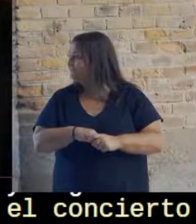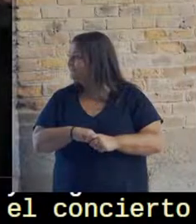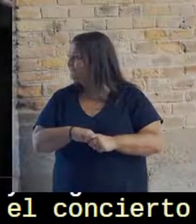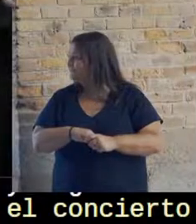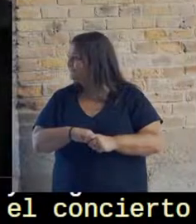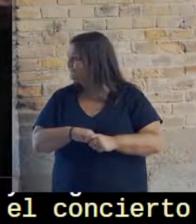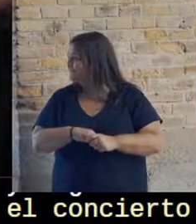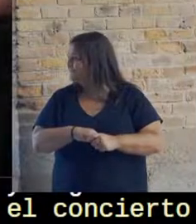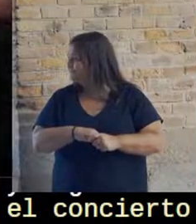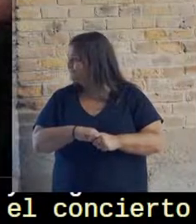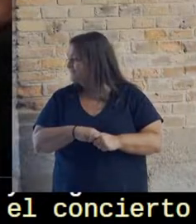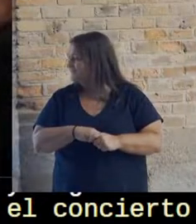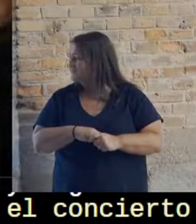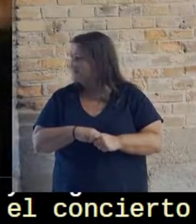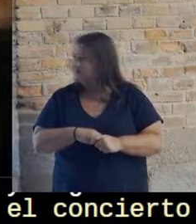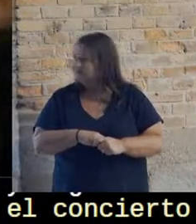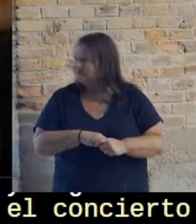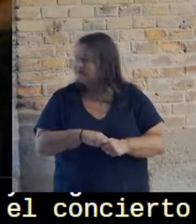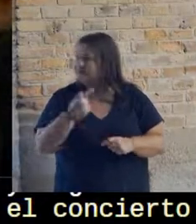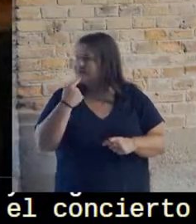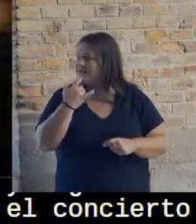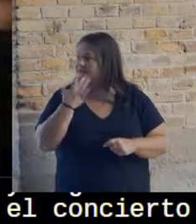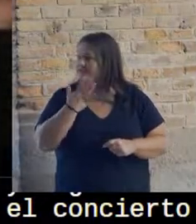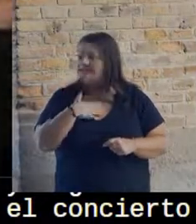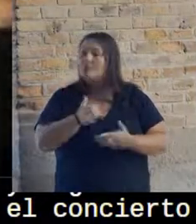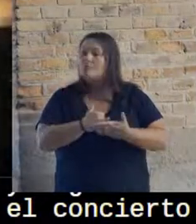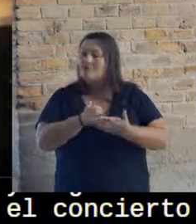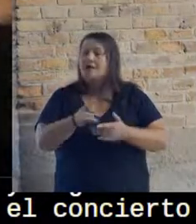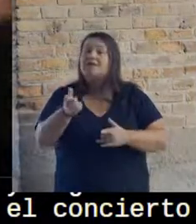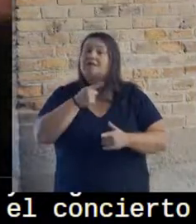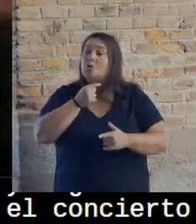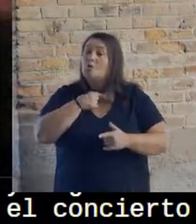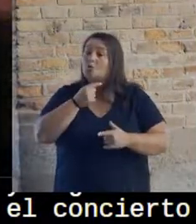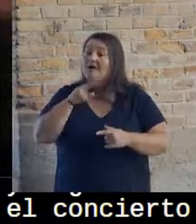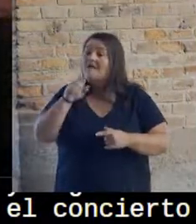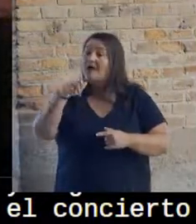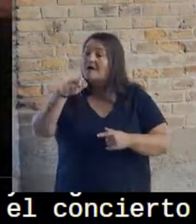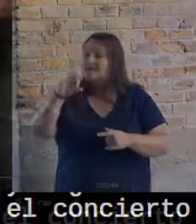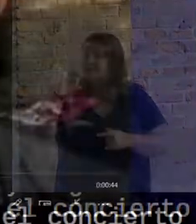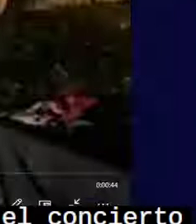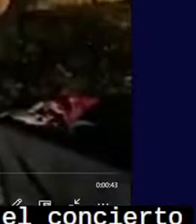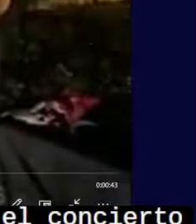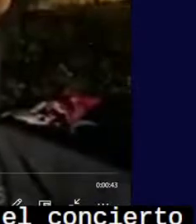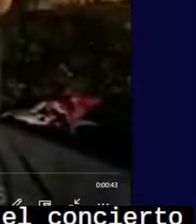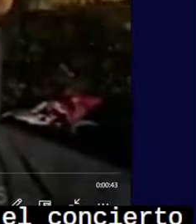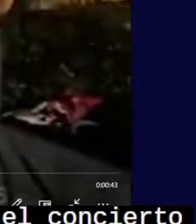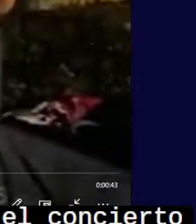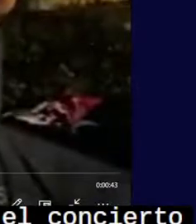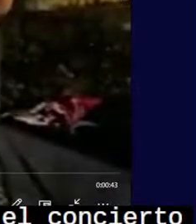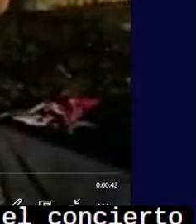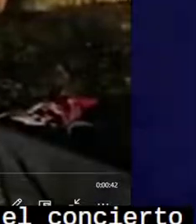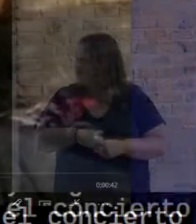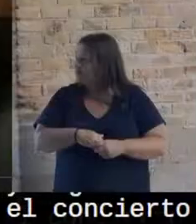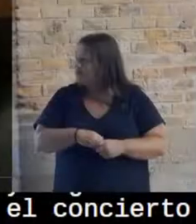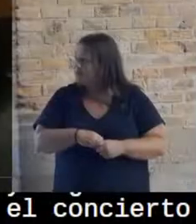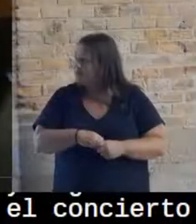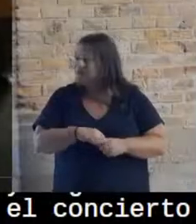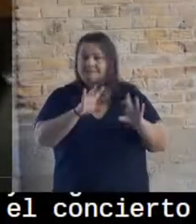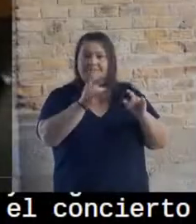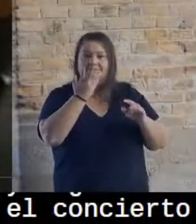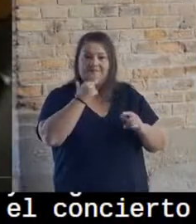sí s claro por supuesto te gusta B San Martín sí es